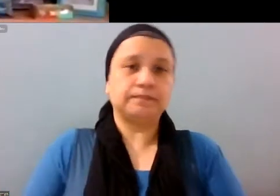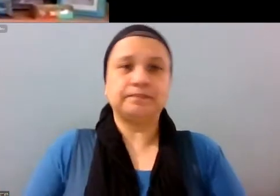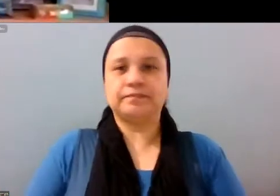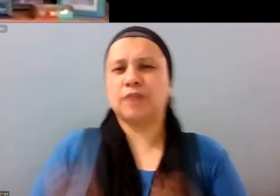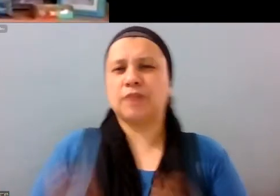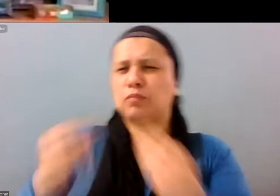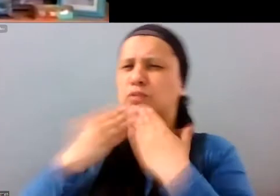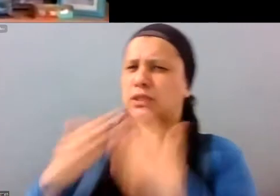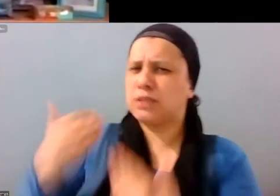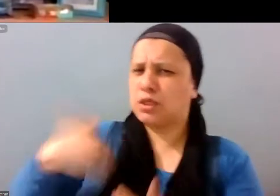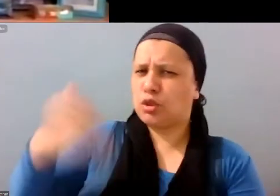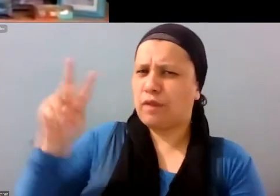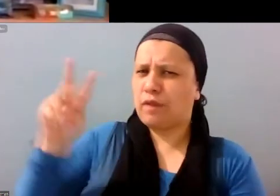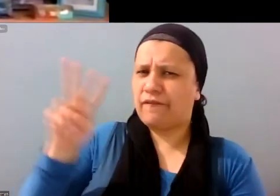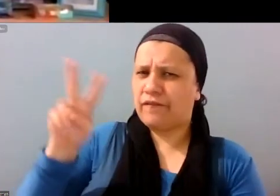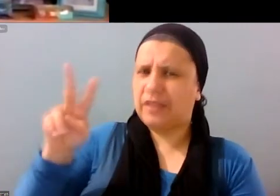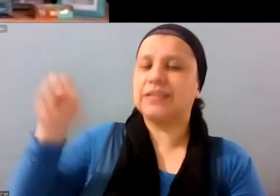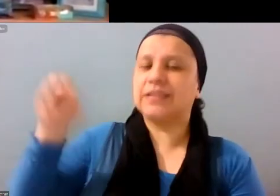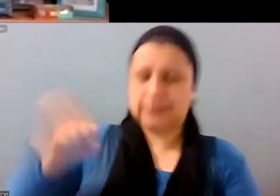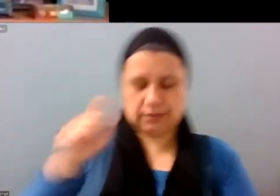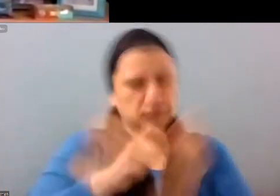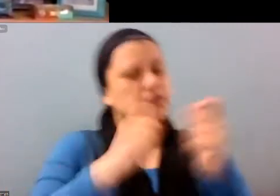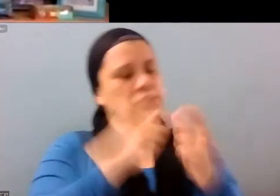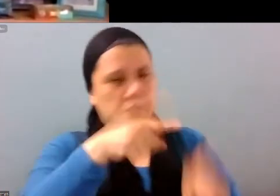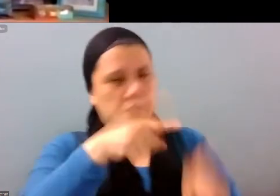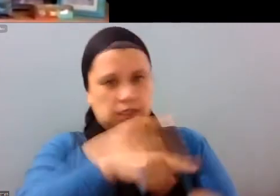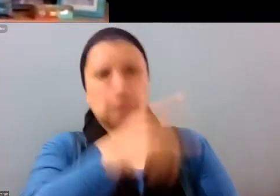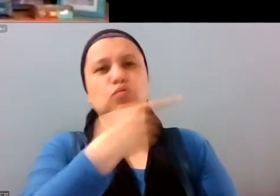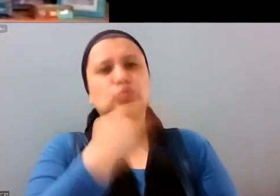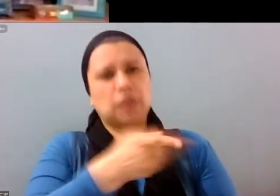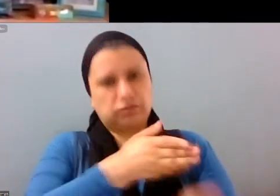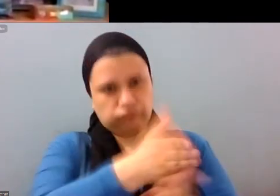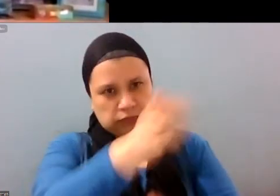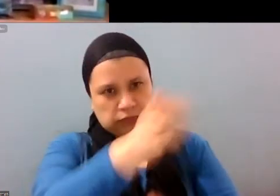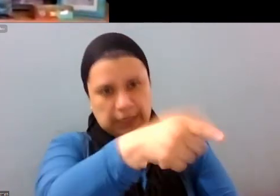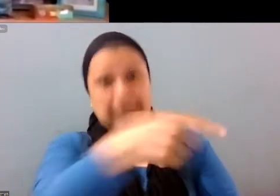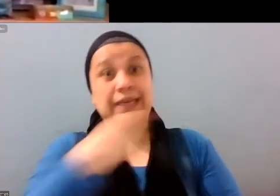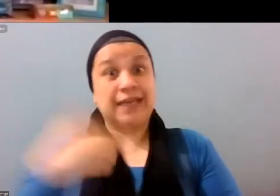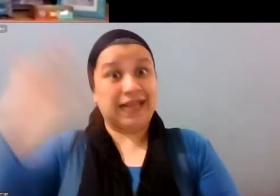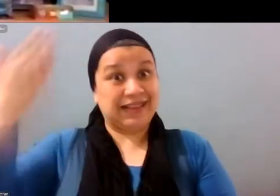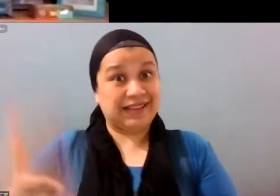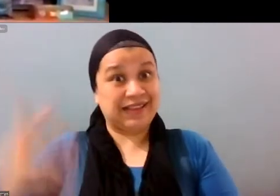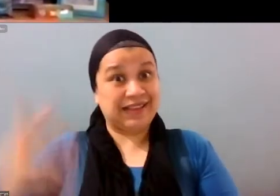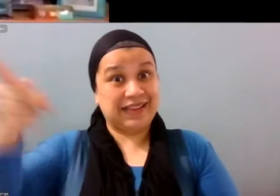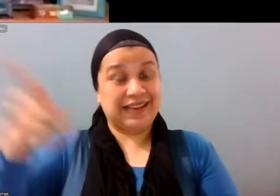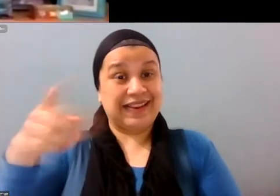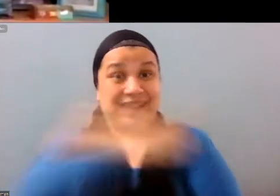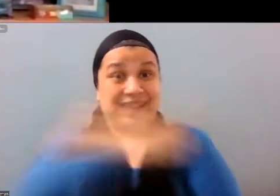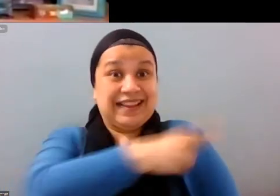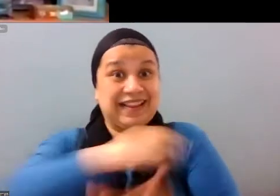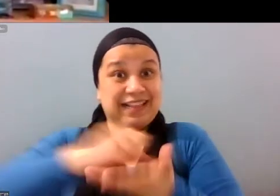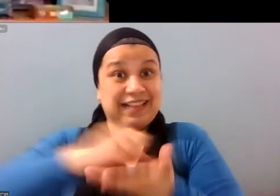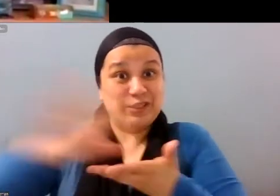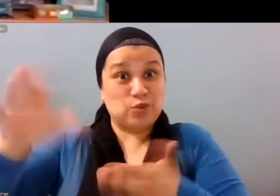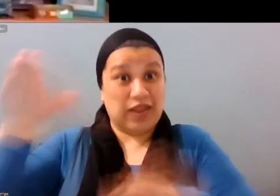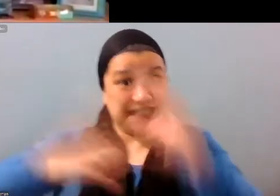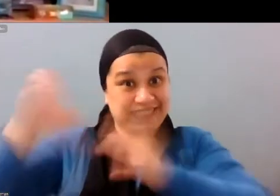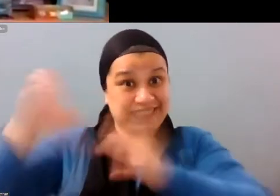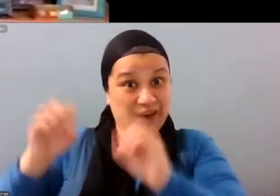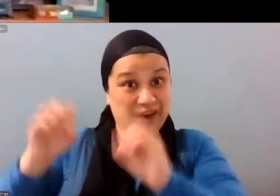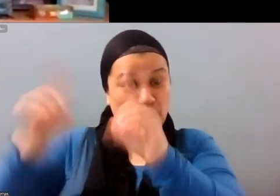sí precisamente en esa línea la participación de la directora de la escuela de ciencias de la educación ha sido